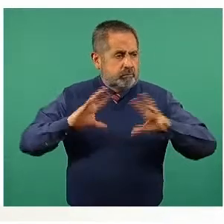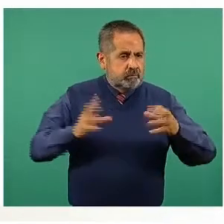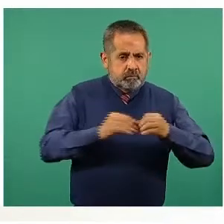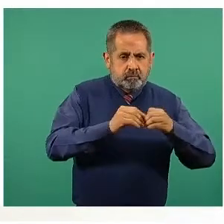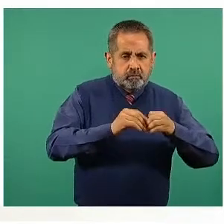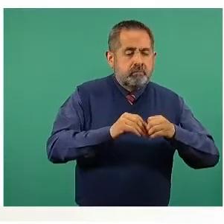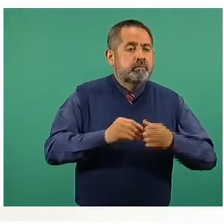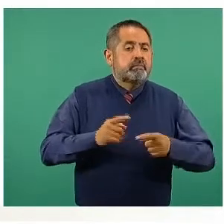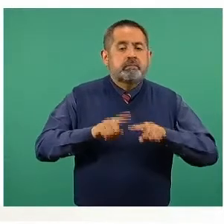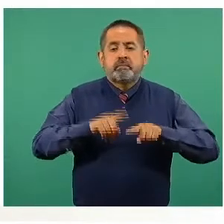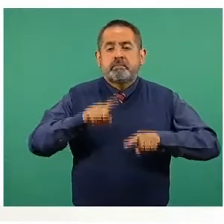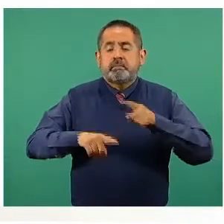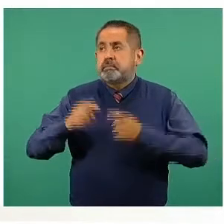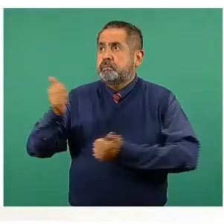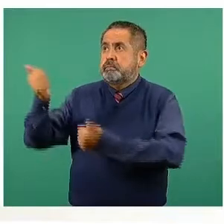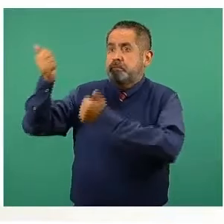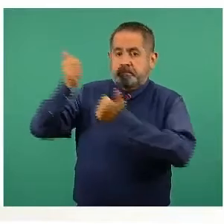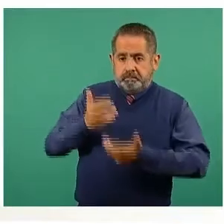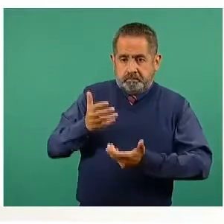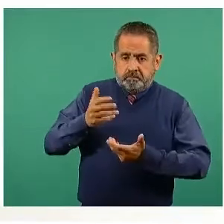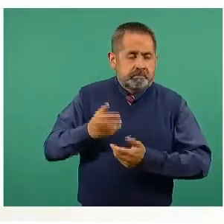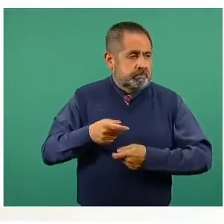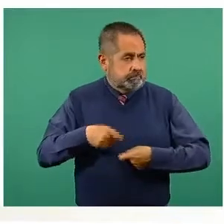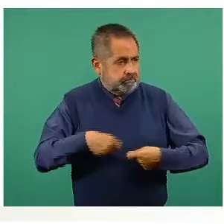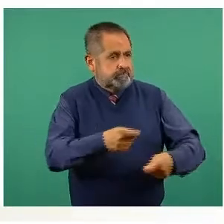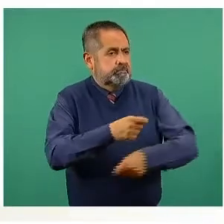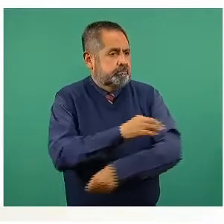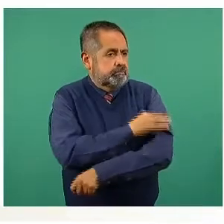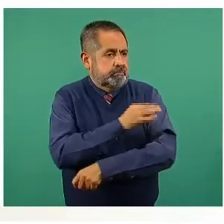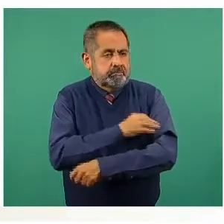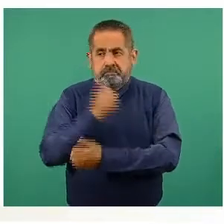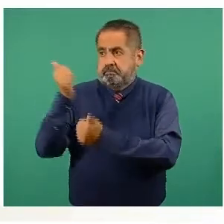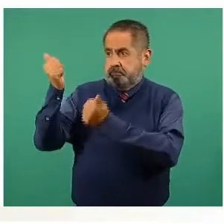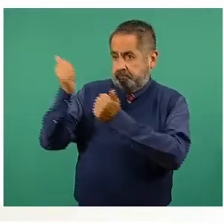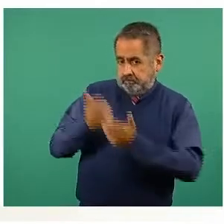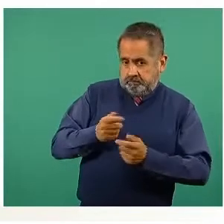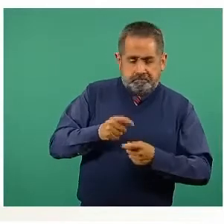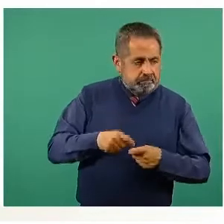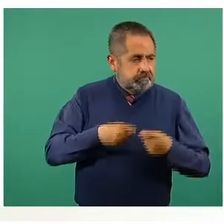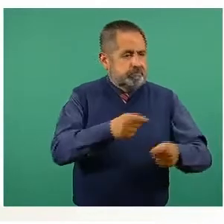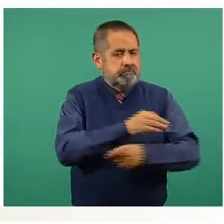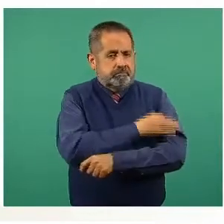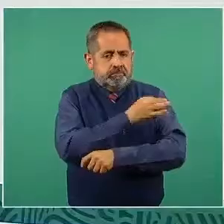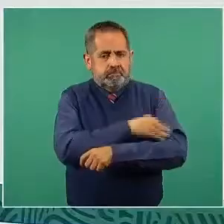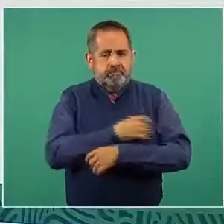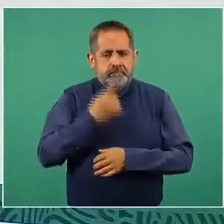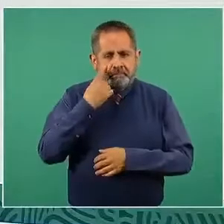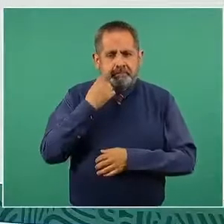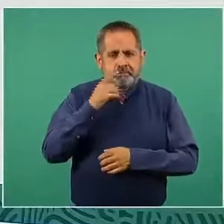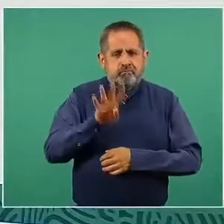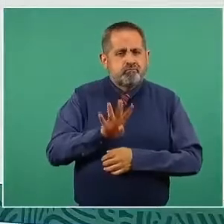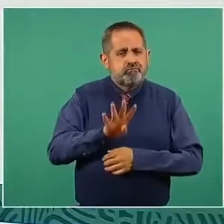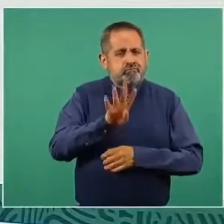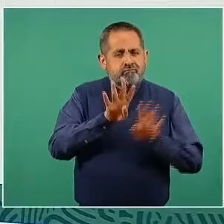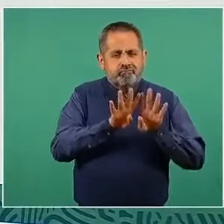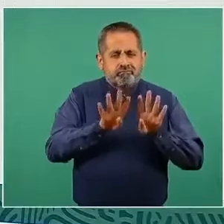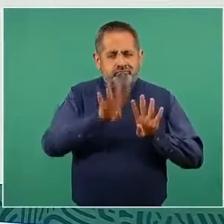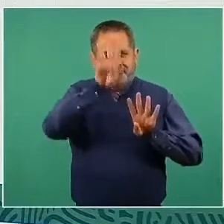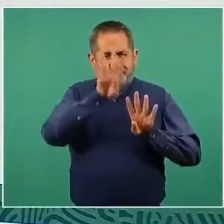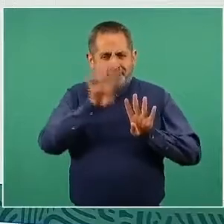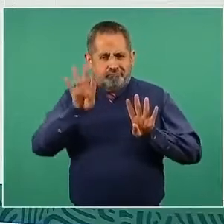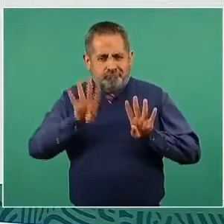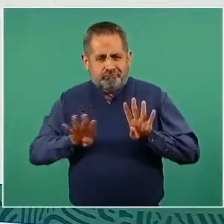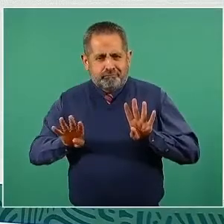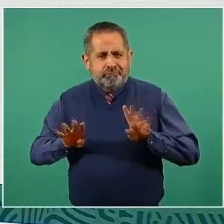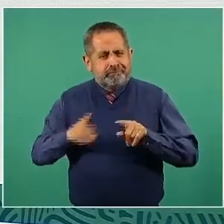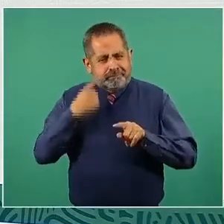los embarques de vacuna que van llegando. Hemos destacado en varias ocasiones esta apariencia de espigas que tiene la distribución en